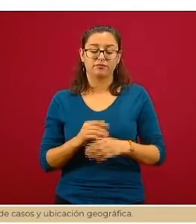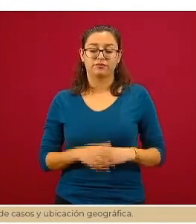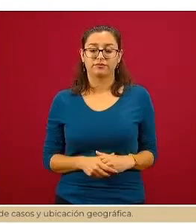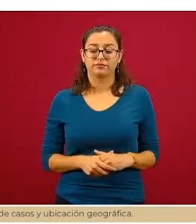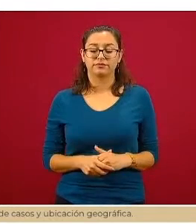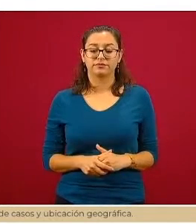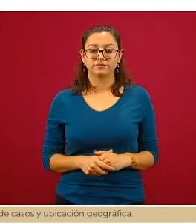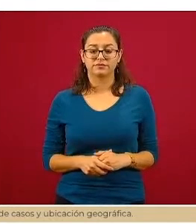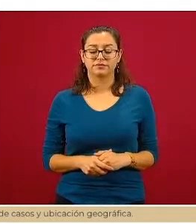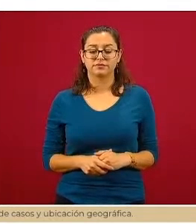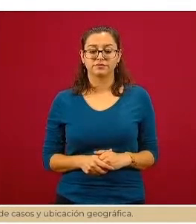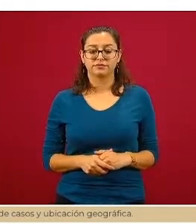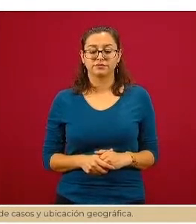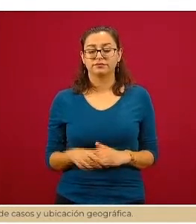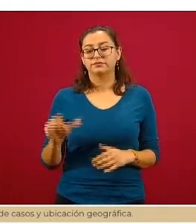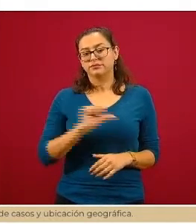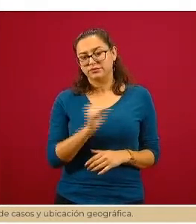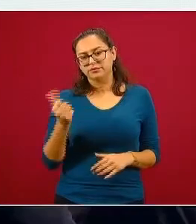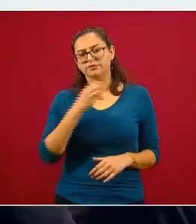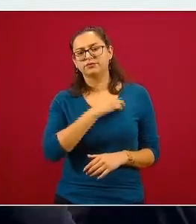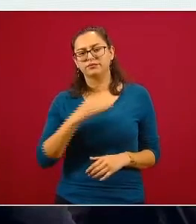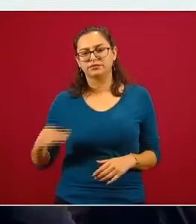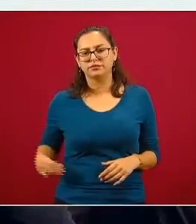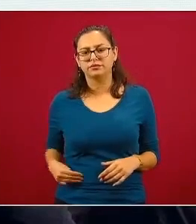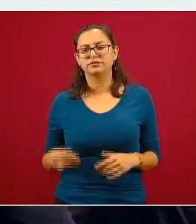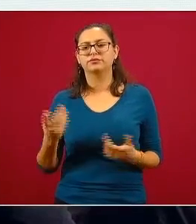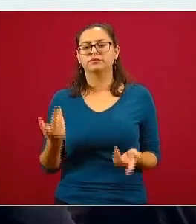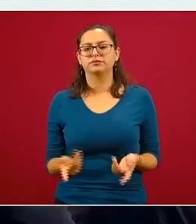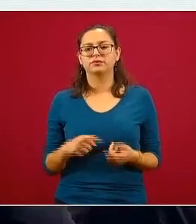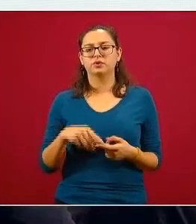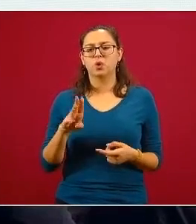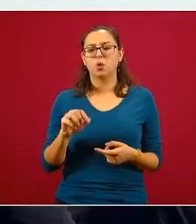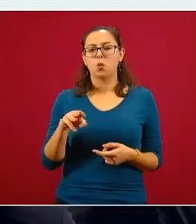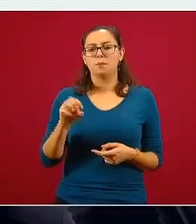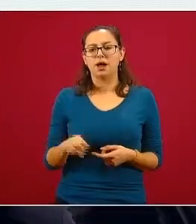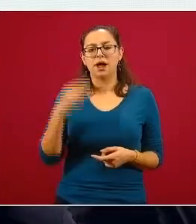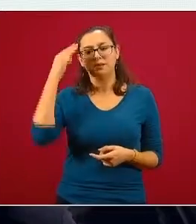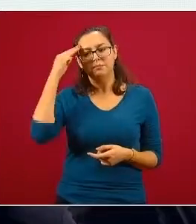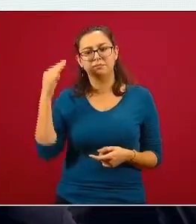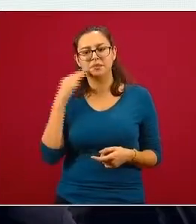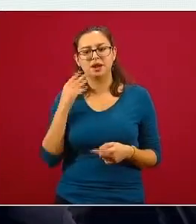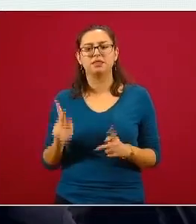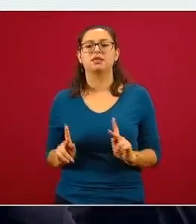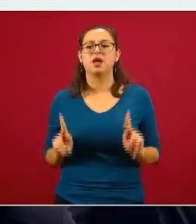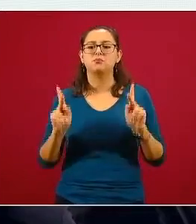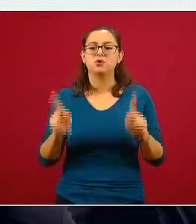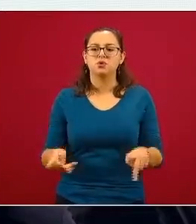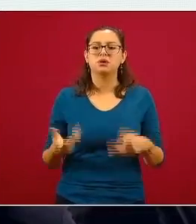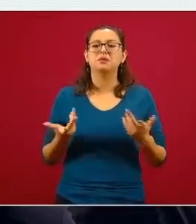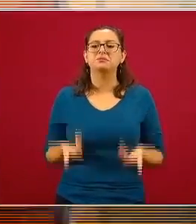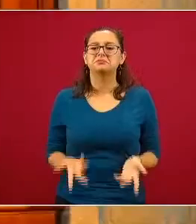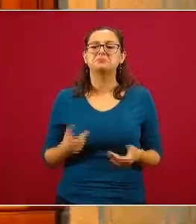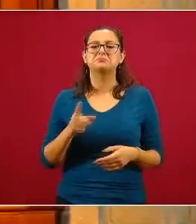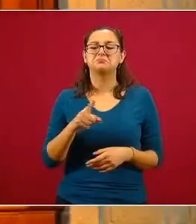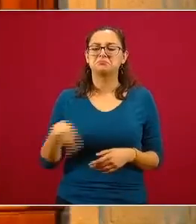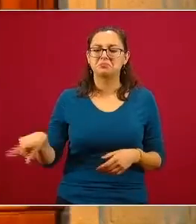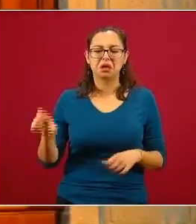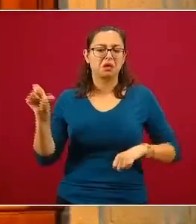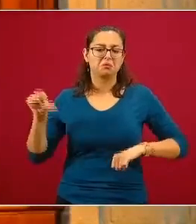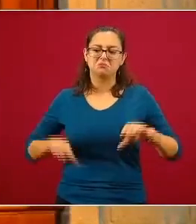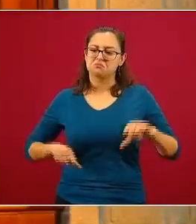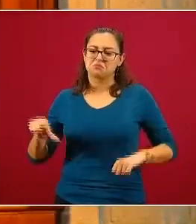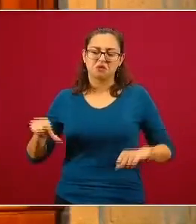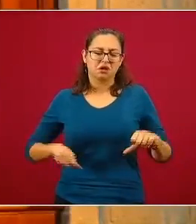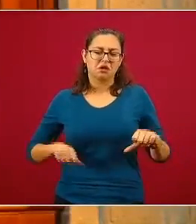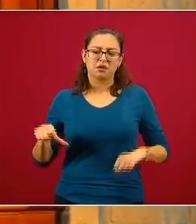los contagios. Otros municipios como son Umán, como son Mérida, Tizimín, Progreso y Canacín, prácticamente con su